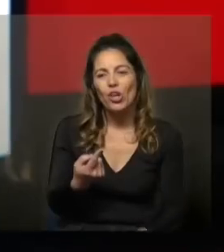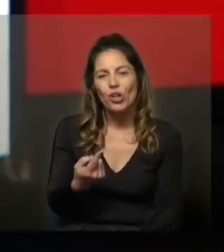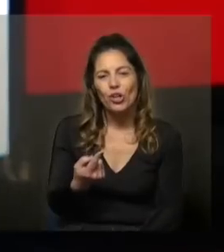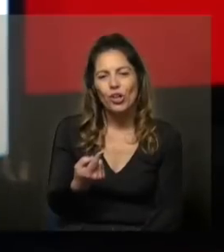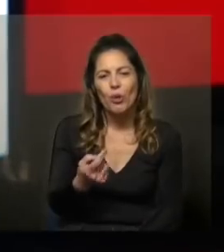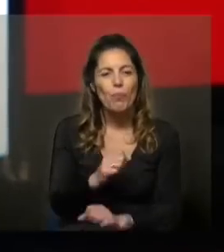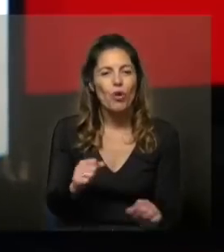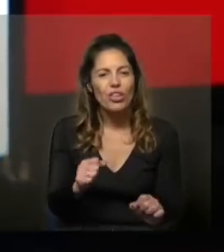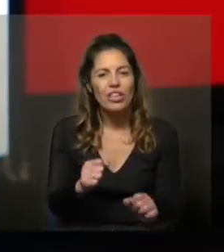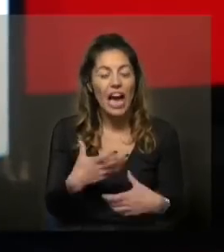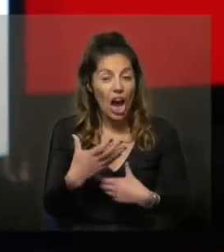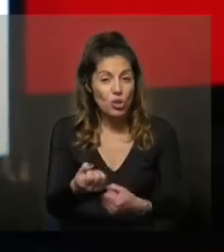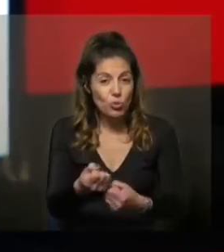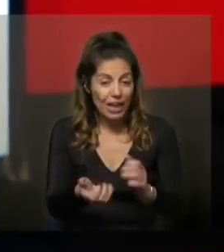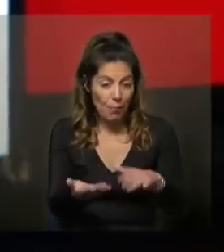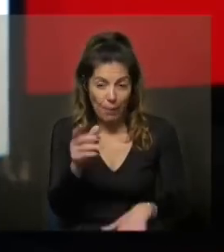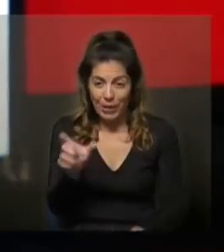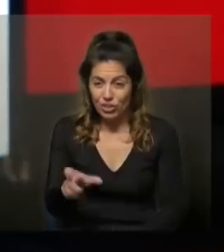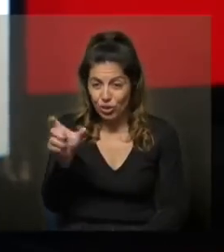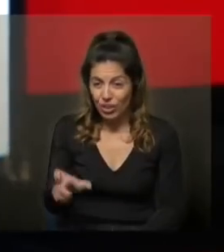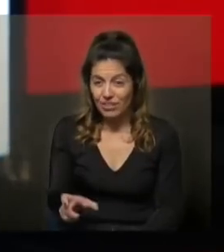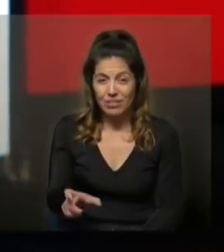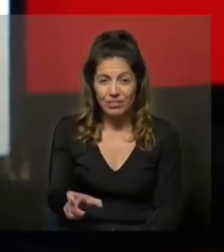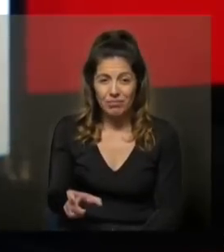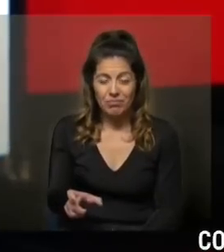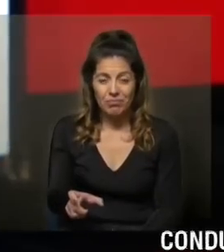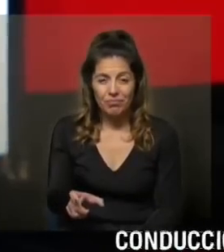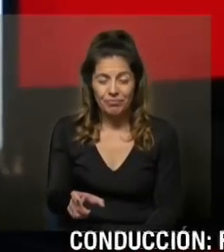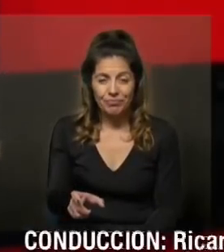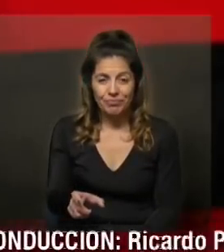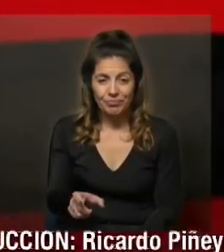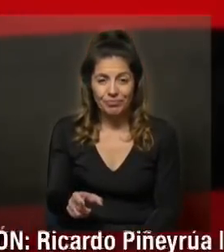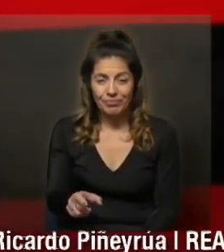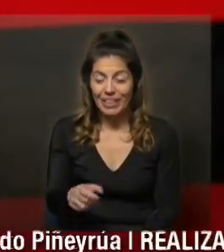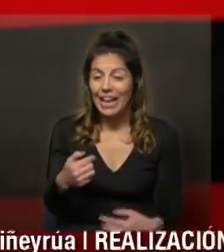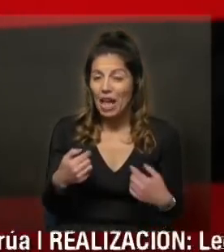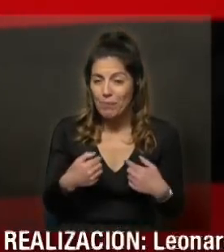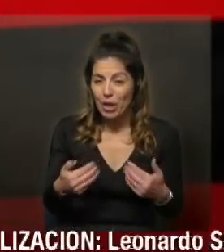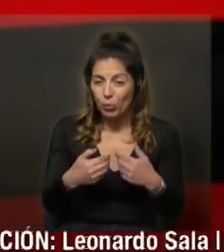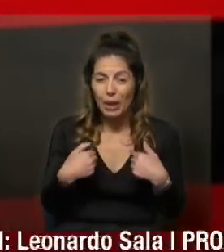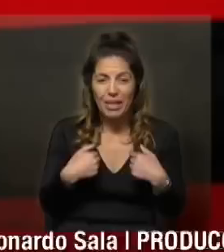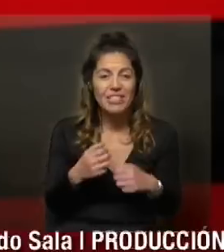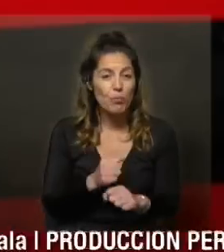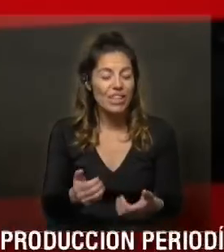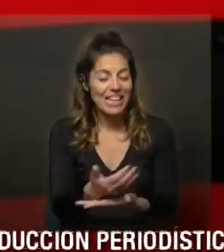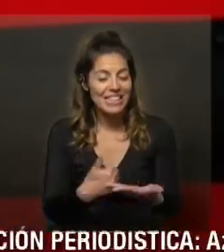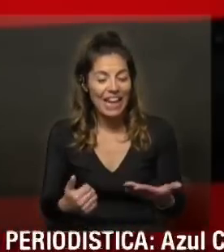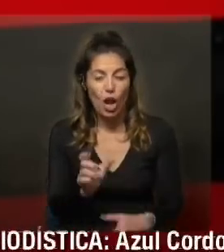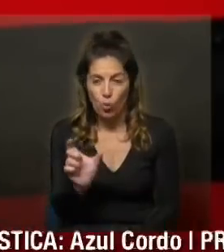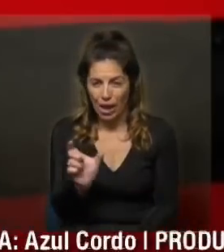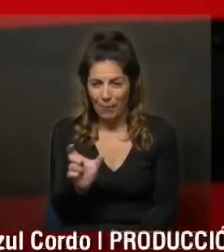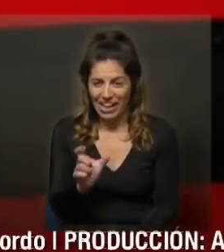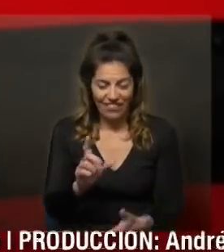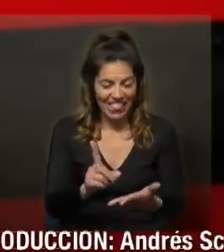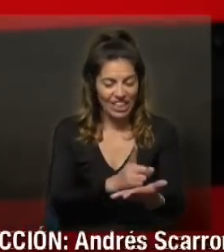creo que podría ayudar un montón de gente más por ahí y la frase mera si pudieras quitar una palabra del diccionario